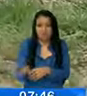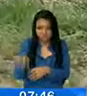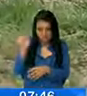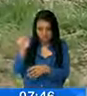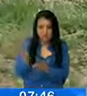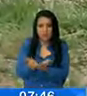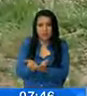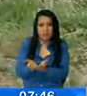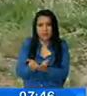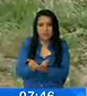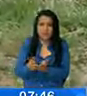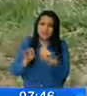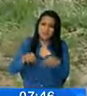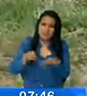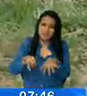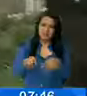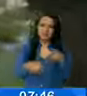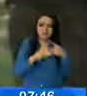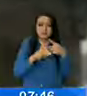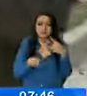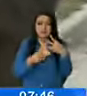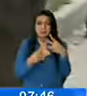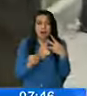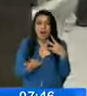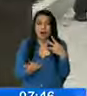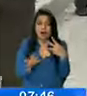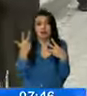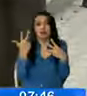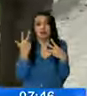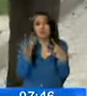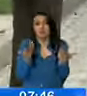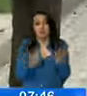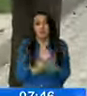otro de aproximadamente 7 meses. En Quito informó Adriana Rojas.